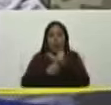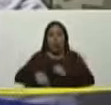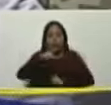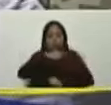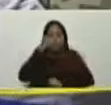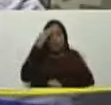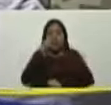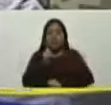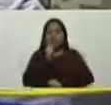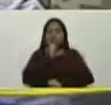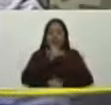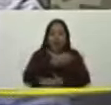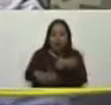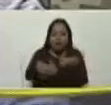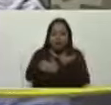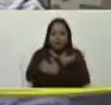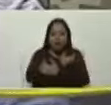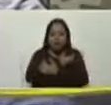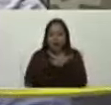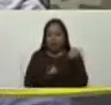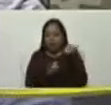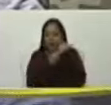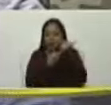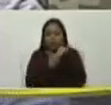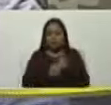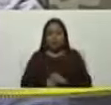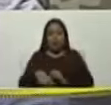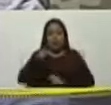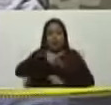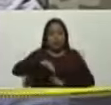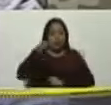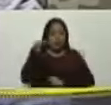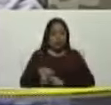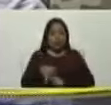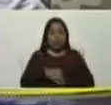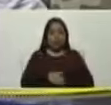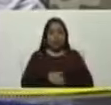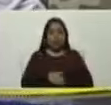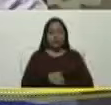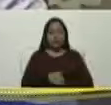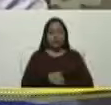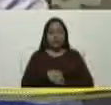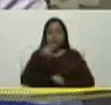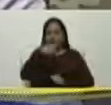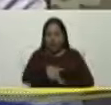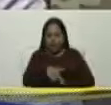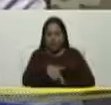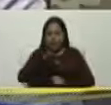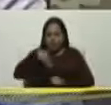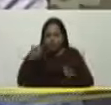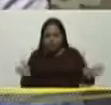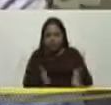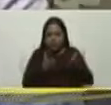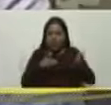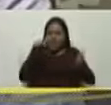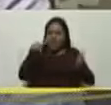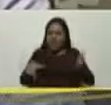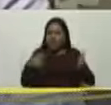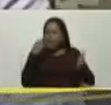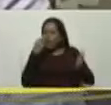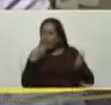los va a proteger y abrazar. Y tengan la seguridad que de esta salimos y esto quedará